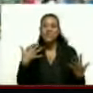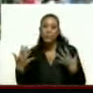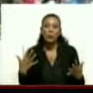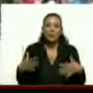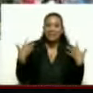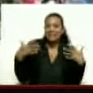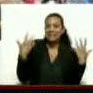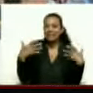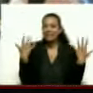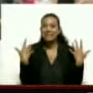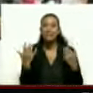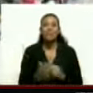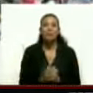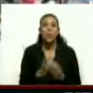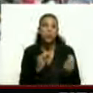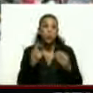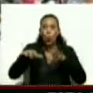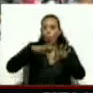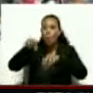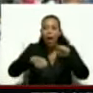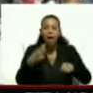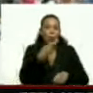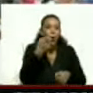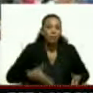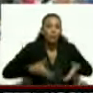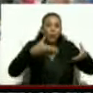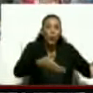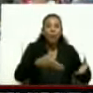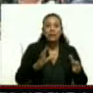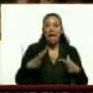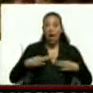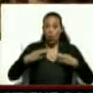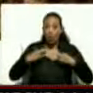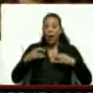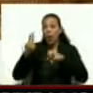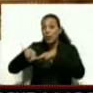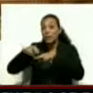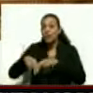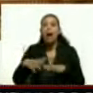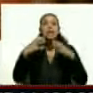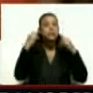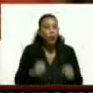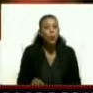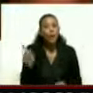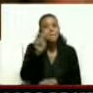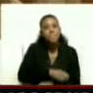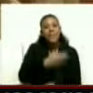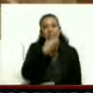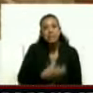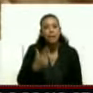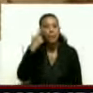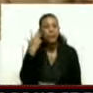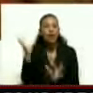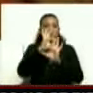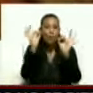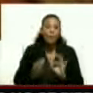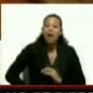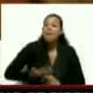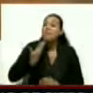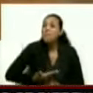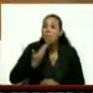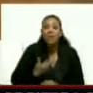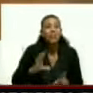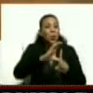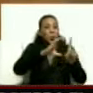ánimo. Se siguen buscando los regalos para los niños, la ropa para los niños. Aseguran que la época navideña forma parte fundamental de